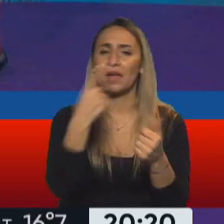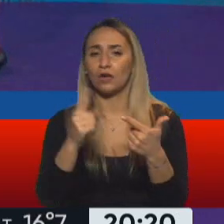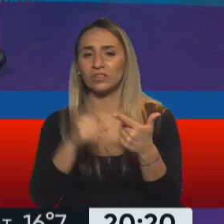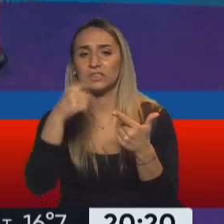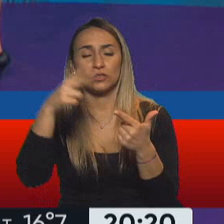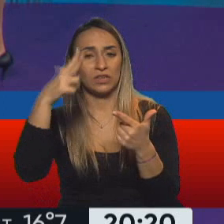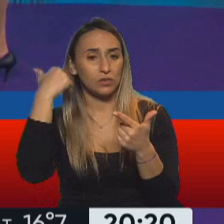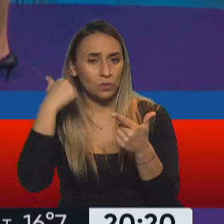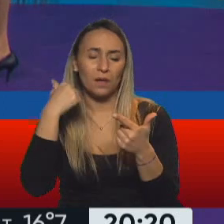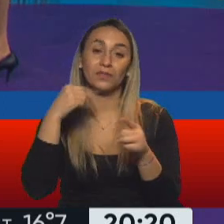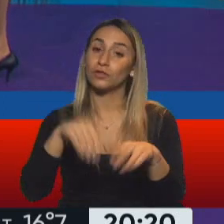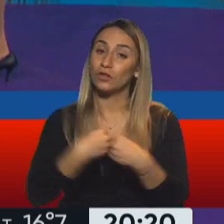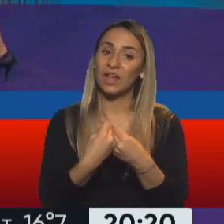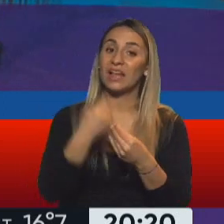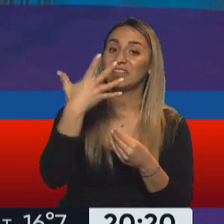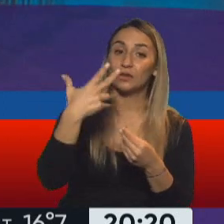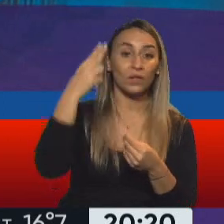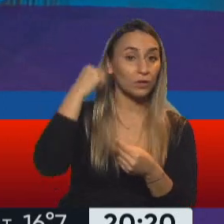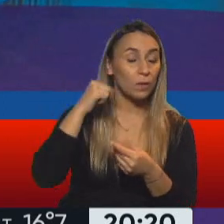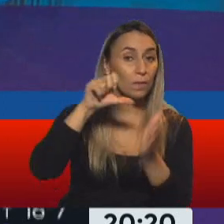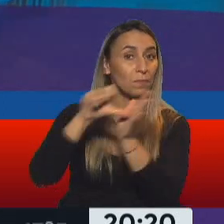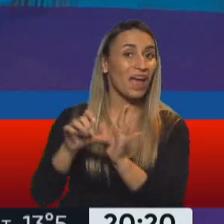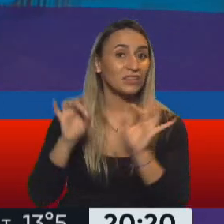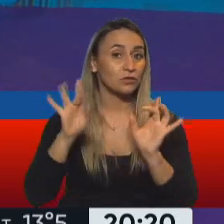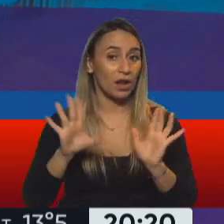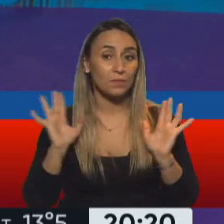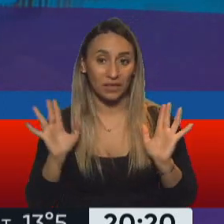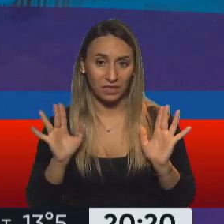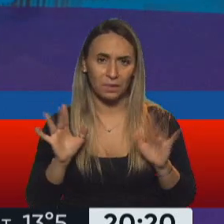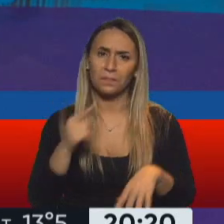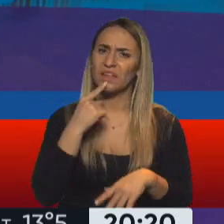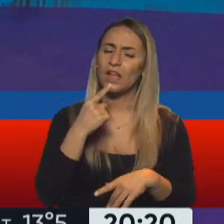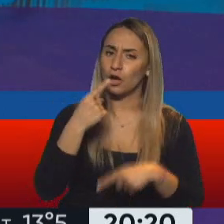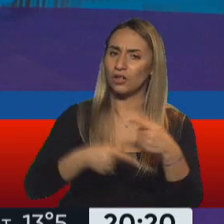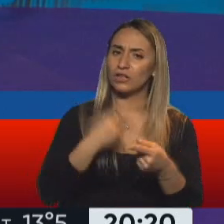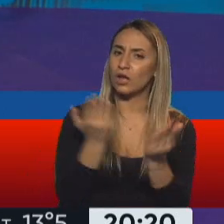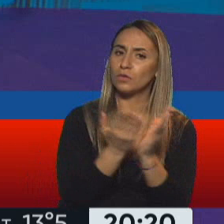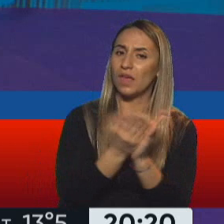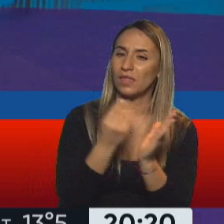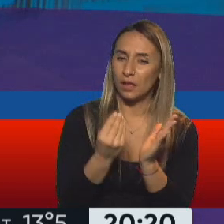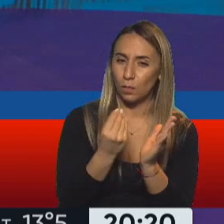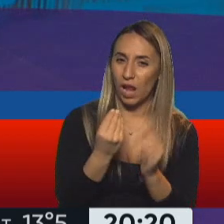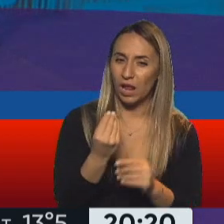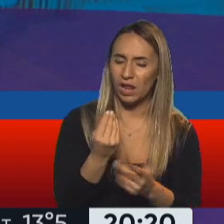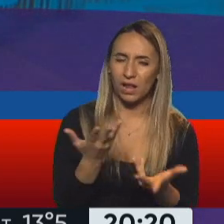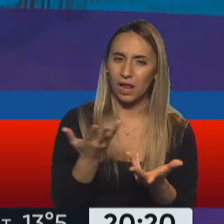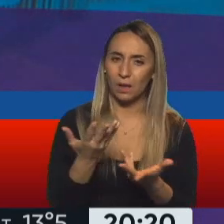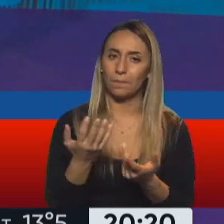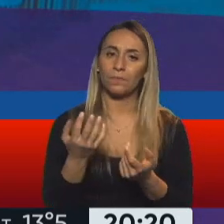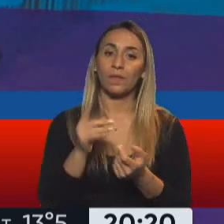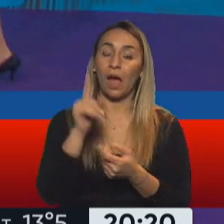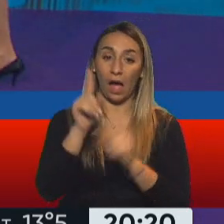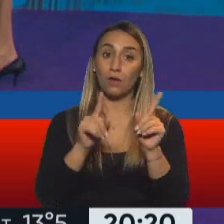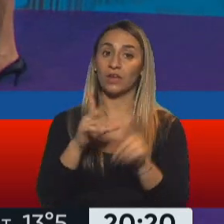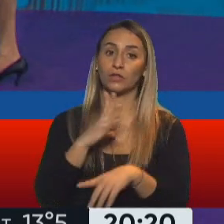en 59 países. Cuando algo llamativo. Que siguen los estudios de aquella, algunas de estas de aquí arriba. Algunas siguen estando dentro de